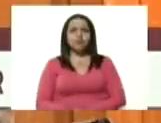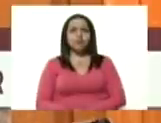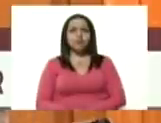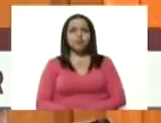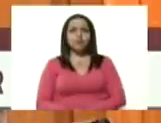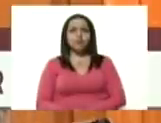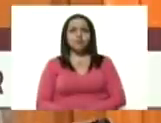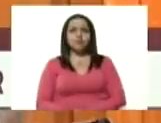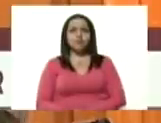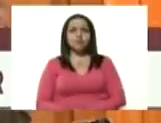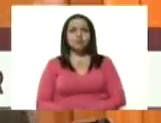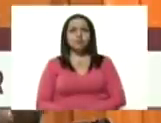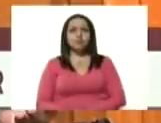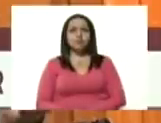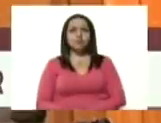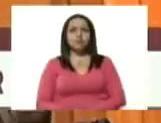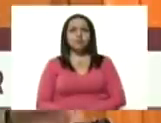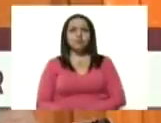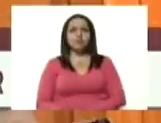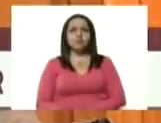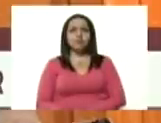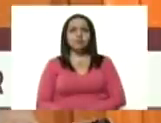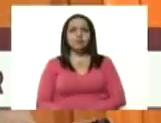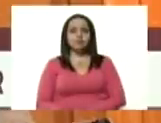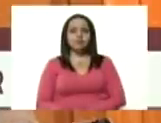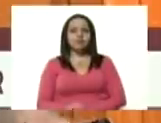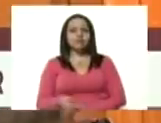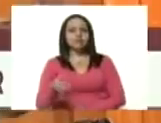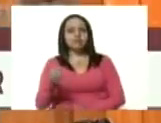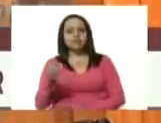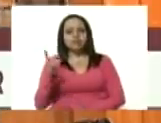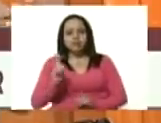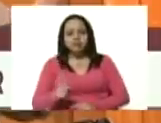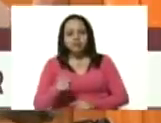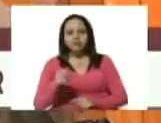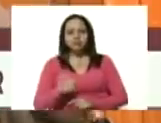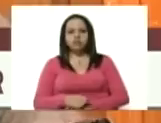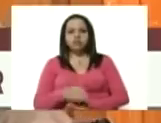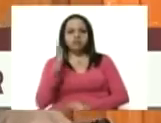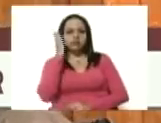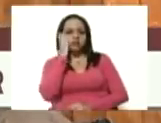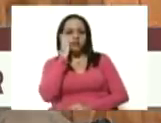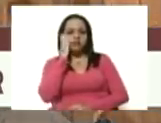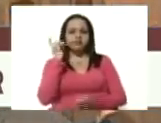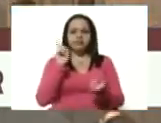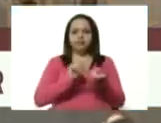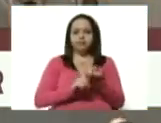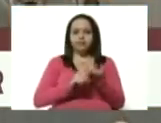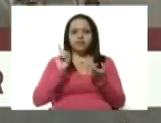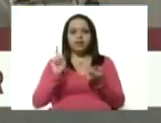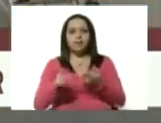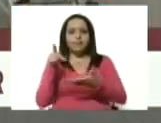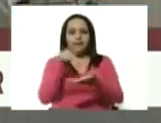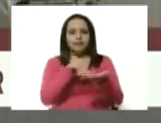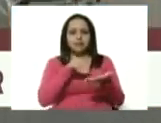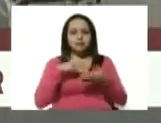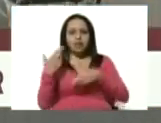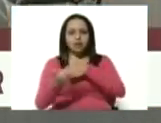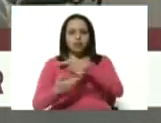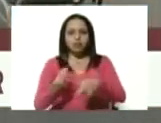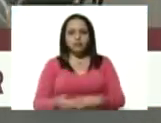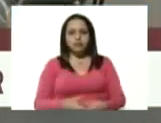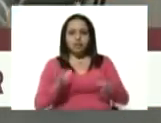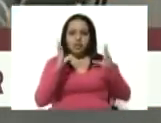mientras es madre y esposa, mientras es militante revolucionaria, entonces iba de noche a